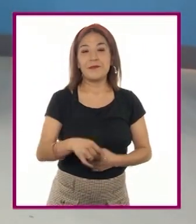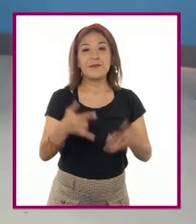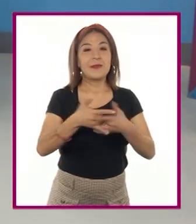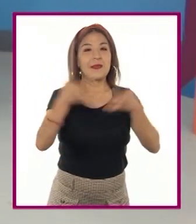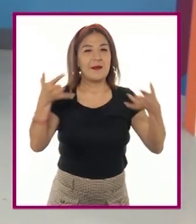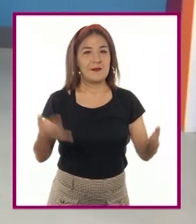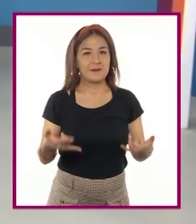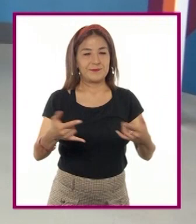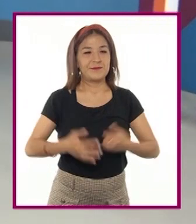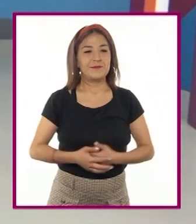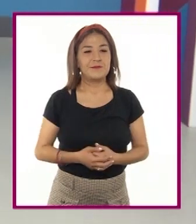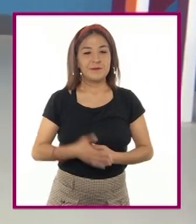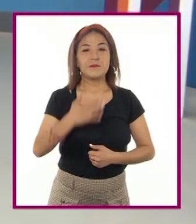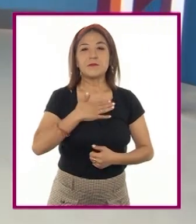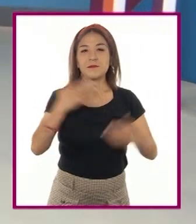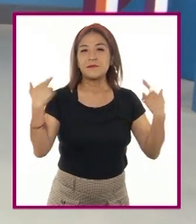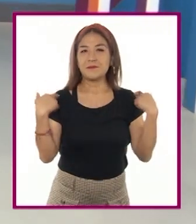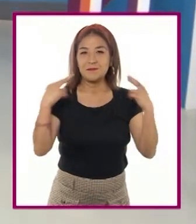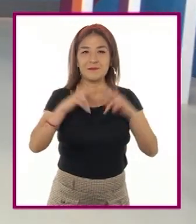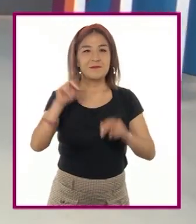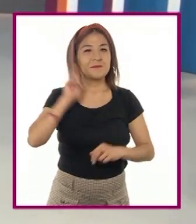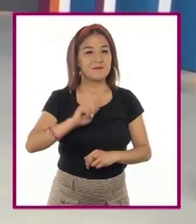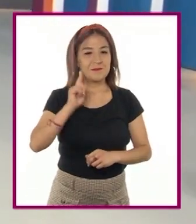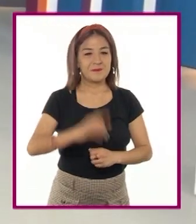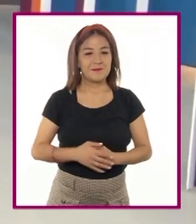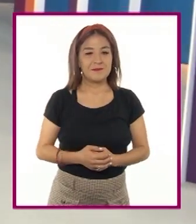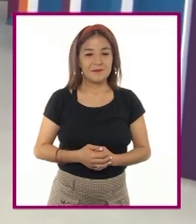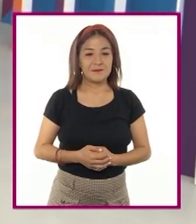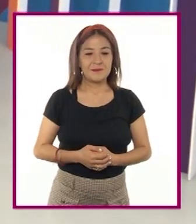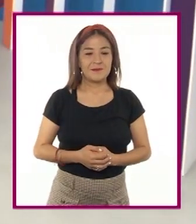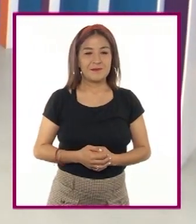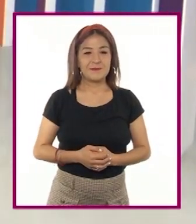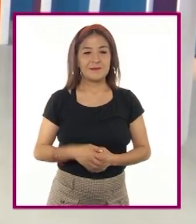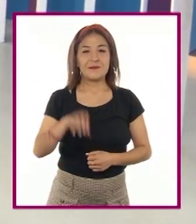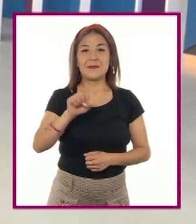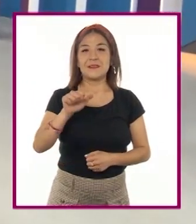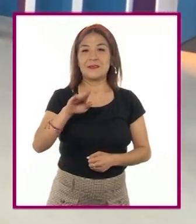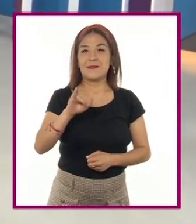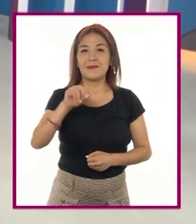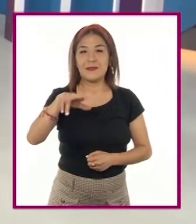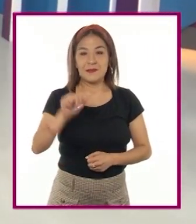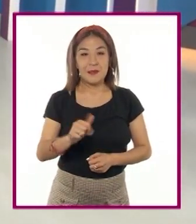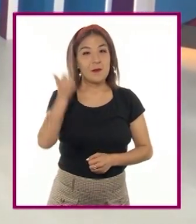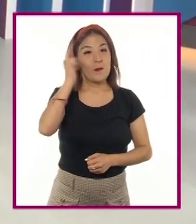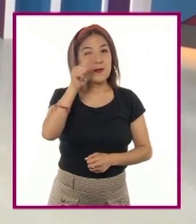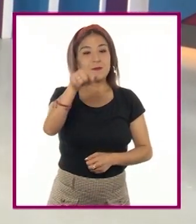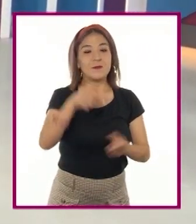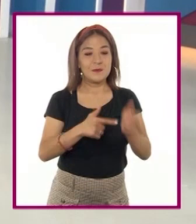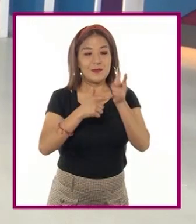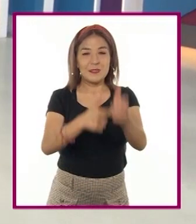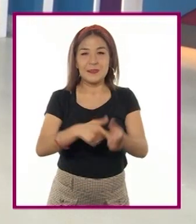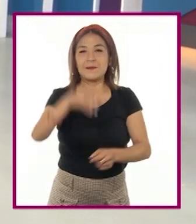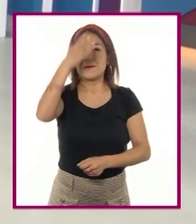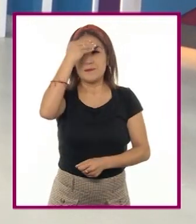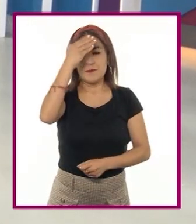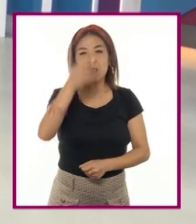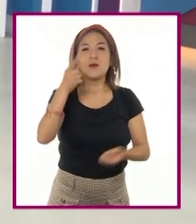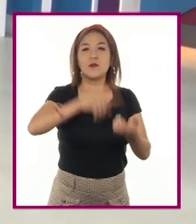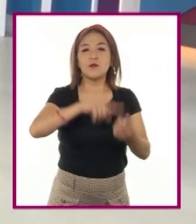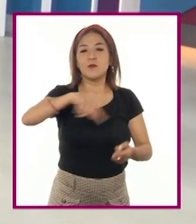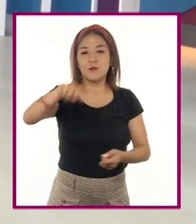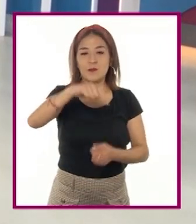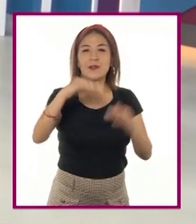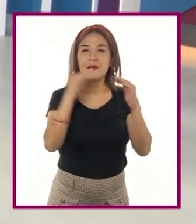asignatura Historia. Soy la maestra Sabina Durán Déciga. Espero que continúen aprendiendo en sus casas a través de